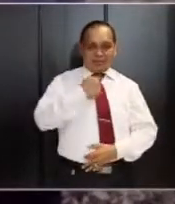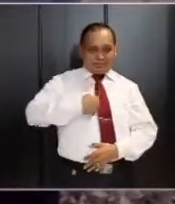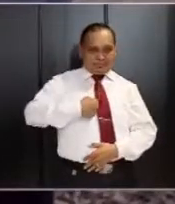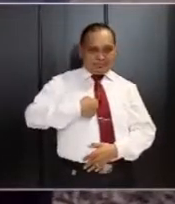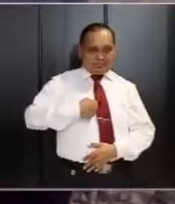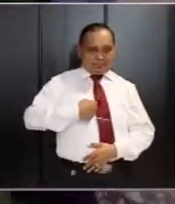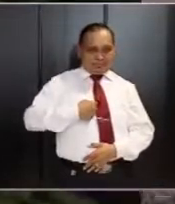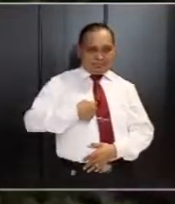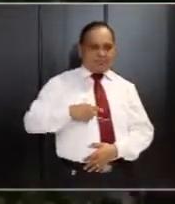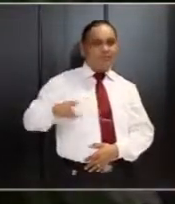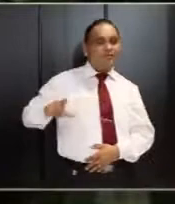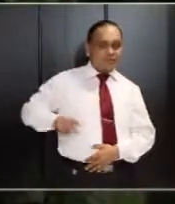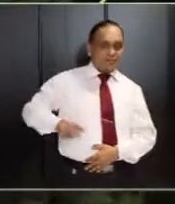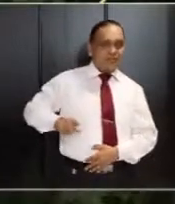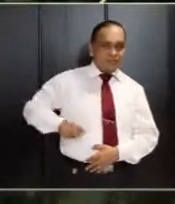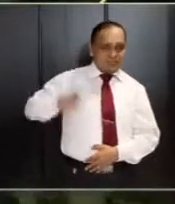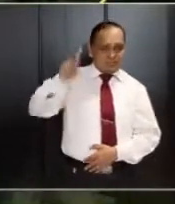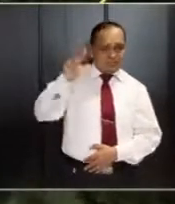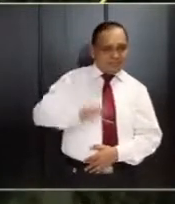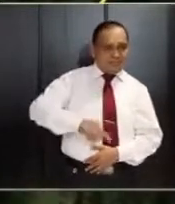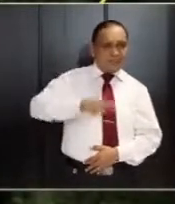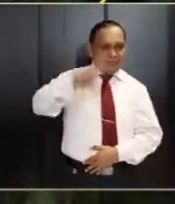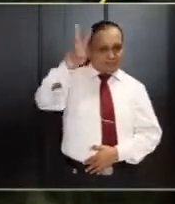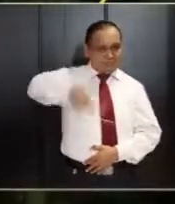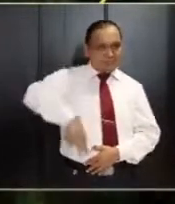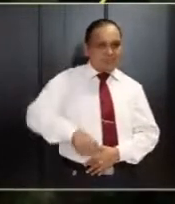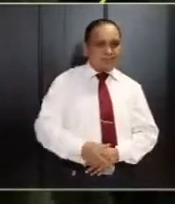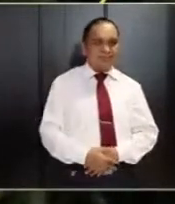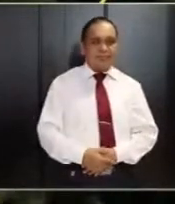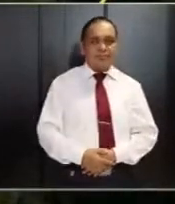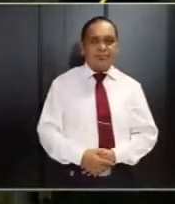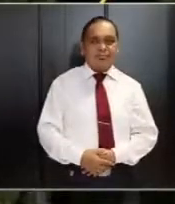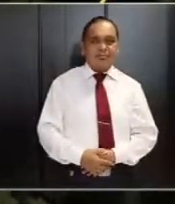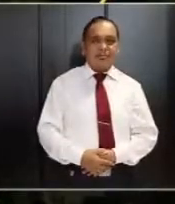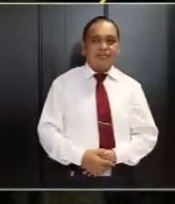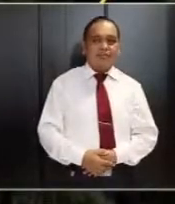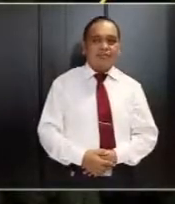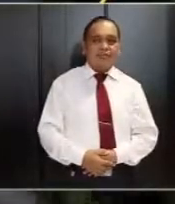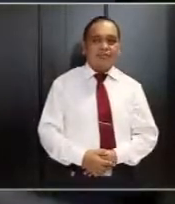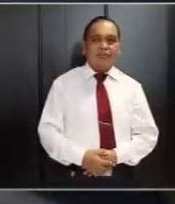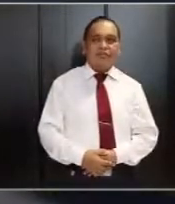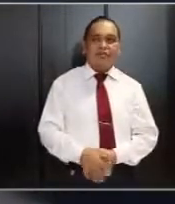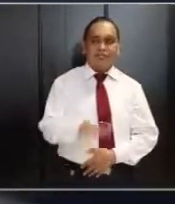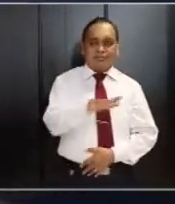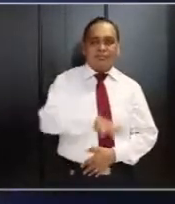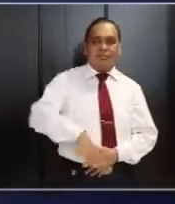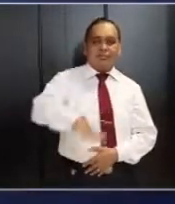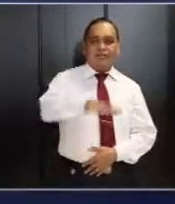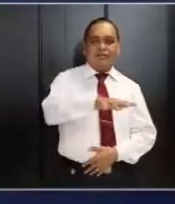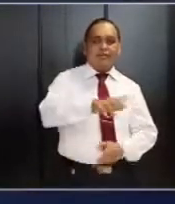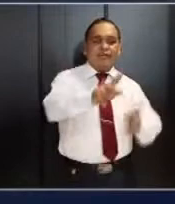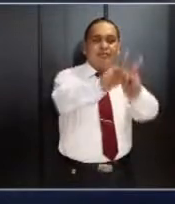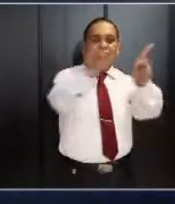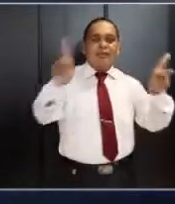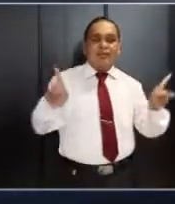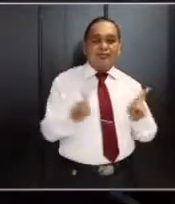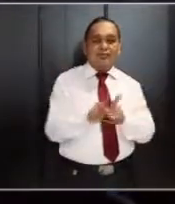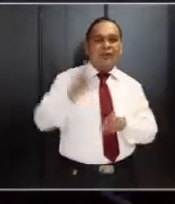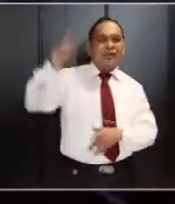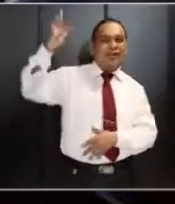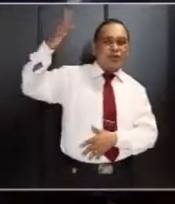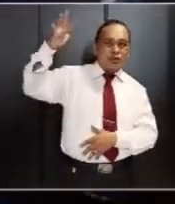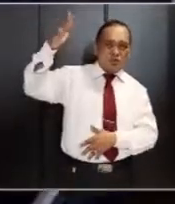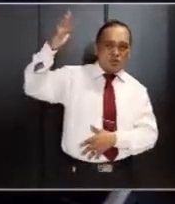Es correcto, gobernadora, si me permite, nada más quiero enfatizar que el parque solar La Pimienta es el primer